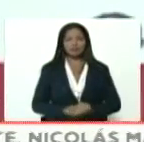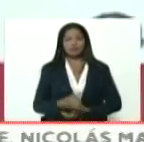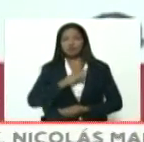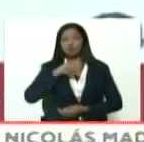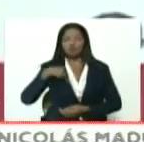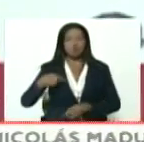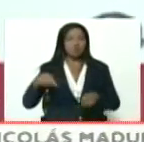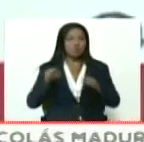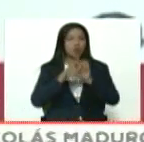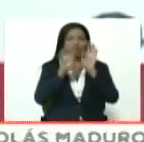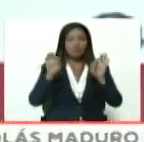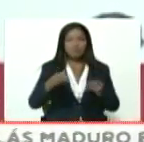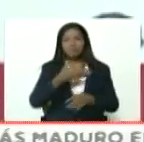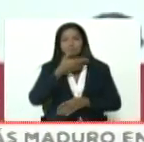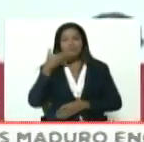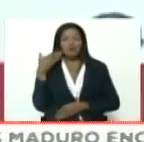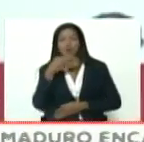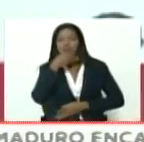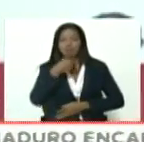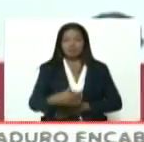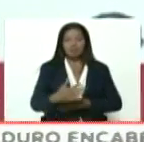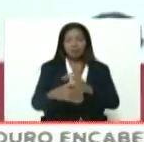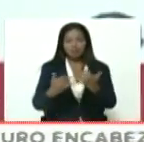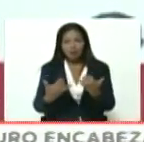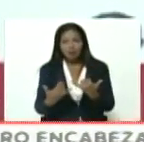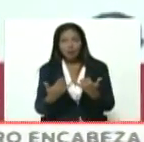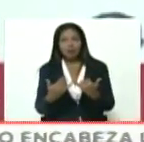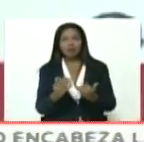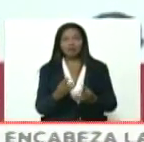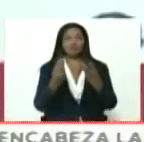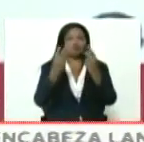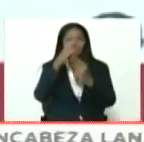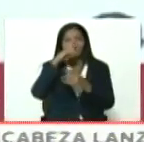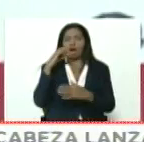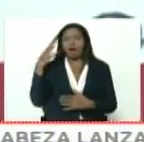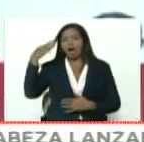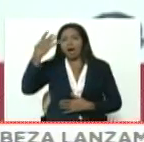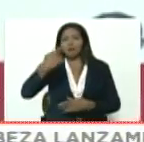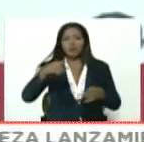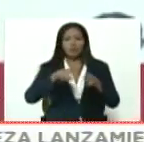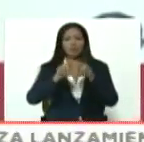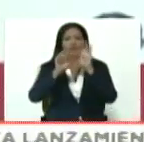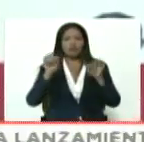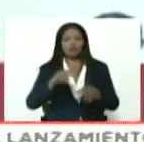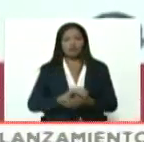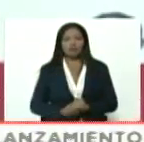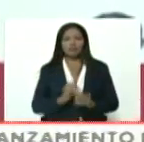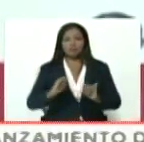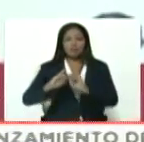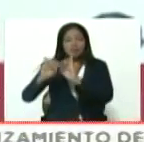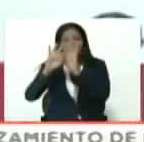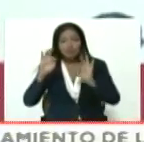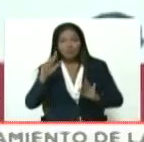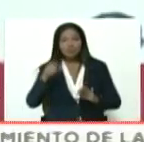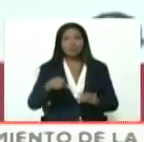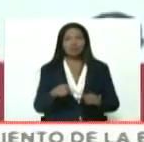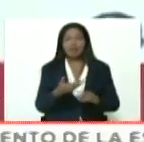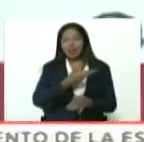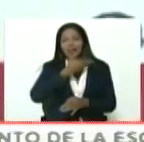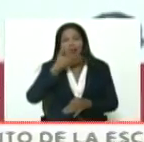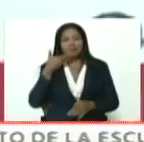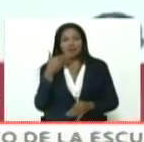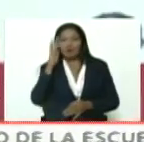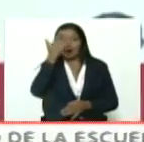tuvimos las mejores navidades de muchos años, estos ya van a ser los